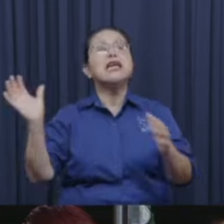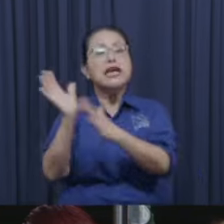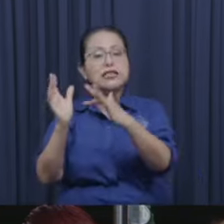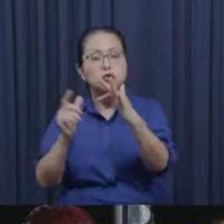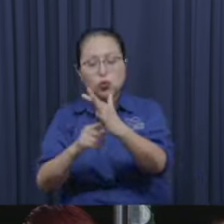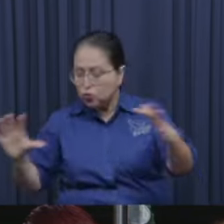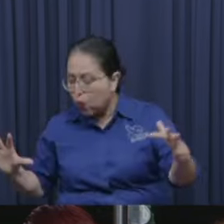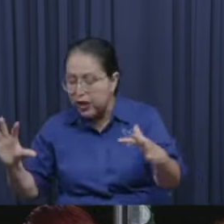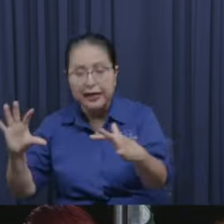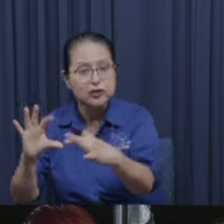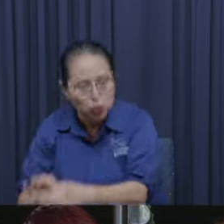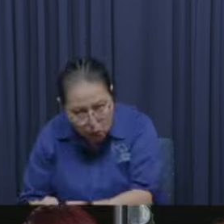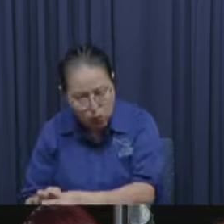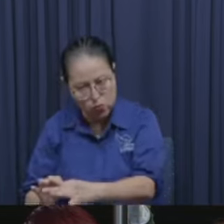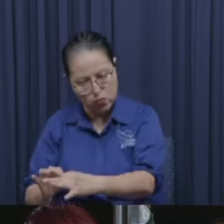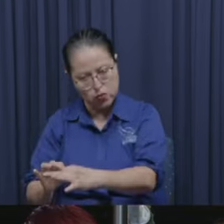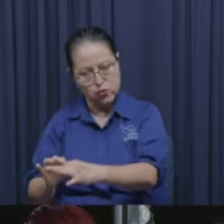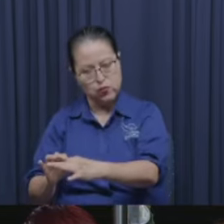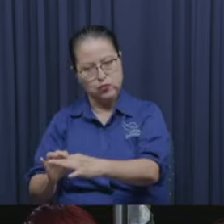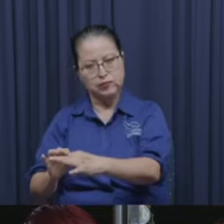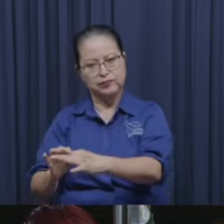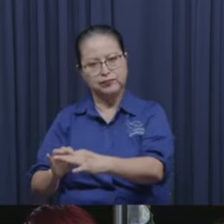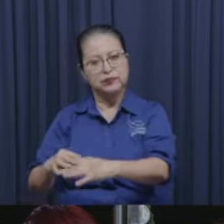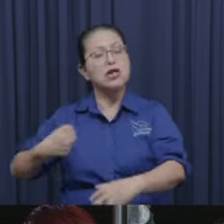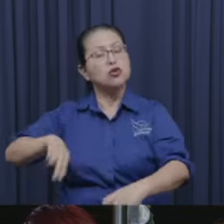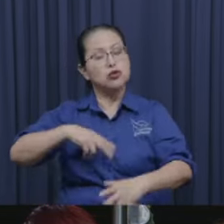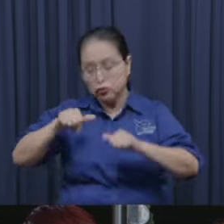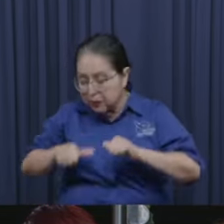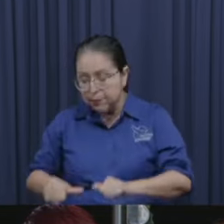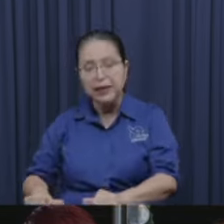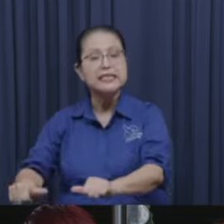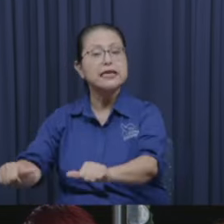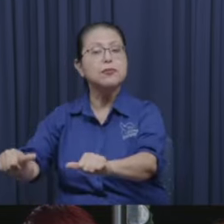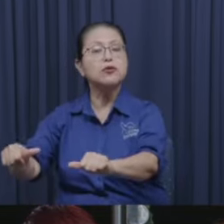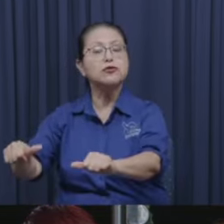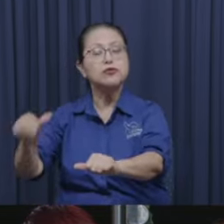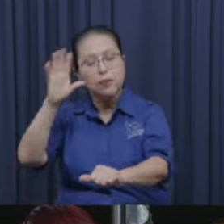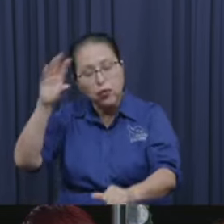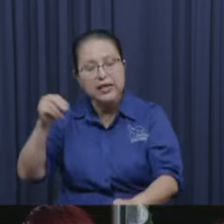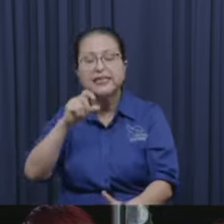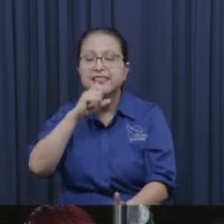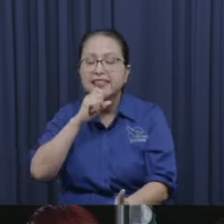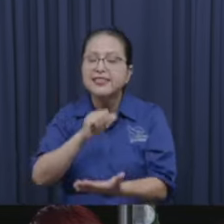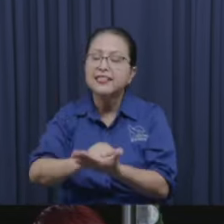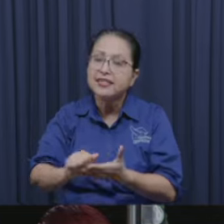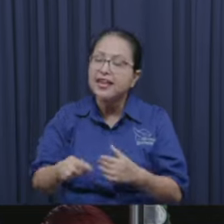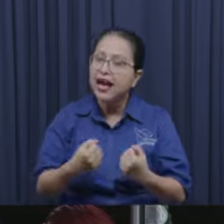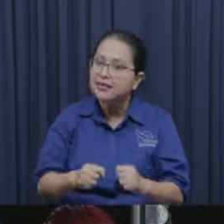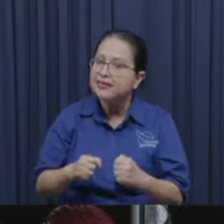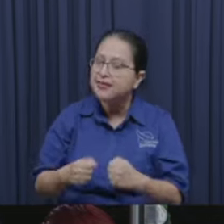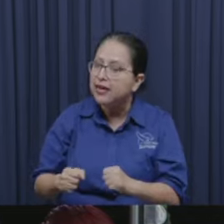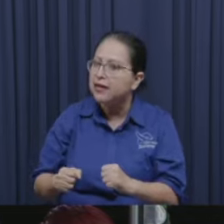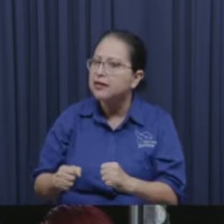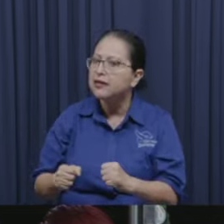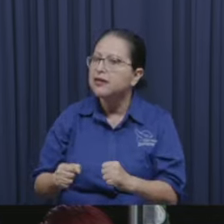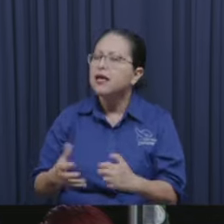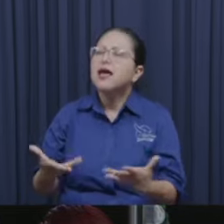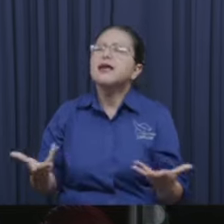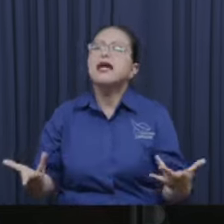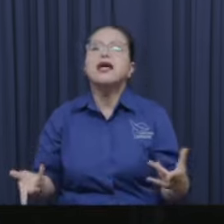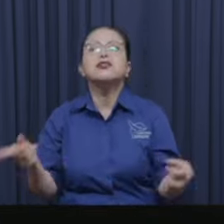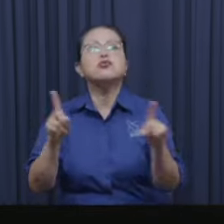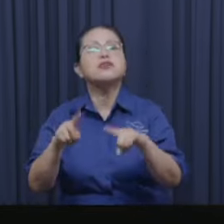largo plazo a largo plazo permanecemos en él porque comimos Santa Cena Pero qué es lo que va pasando gradualmente mientras